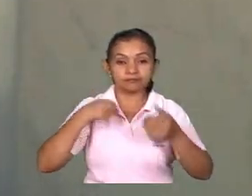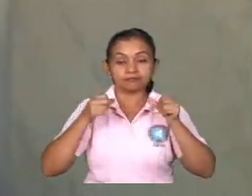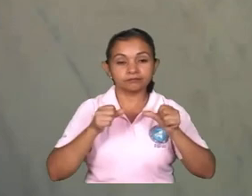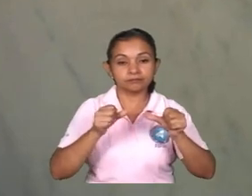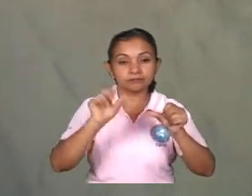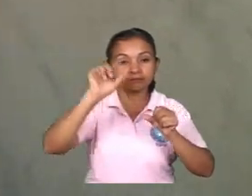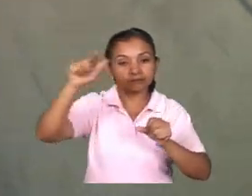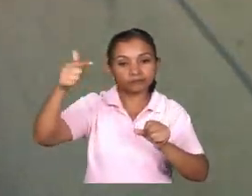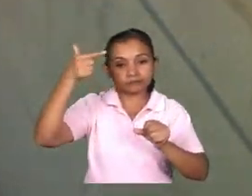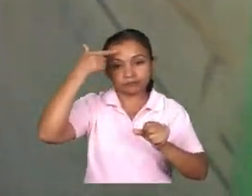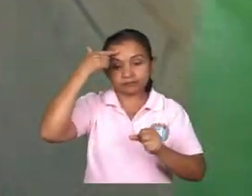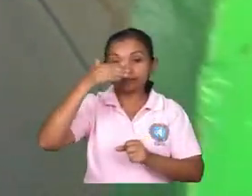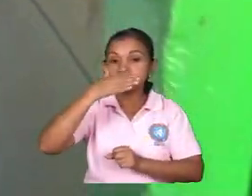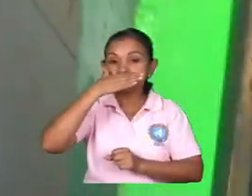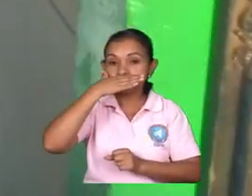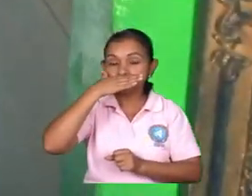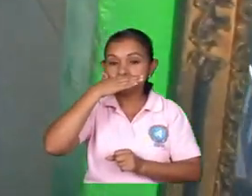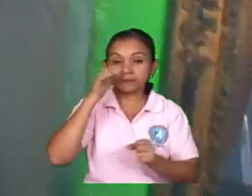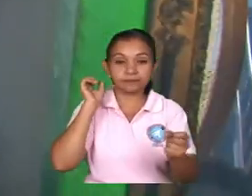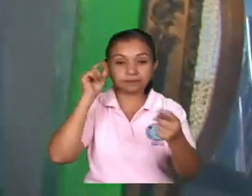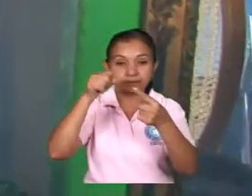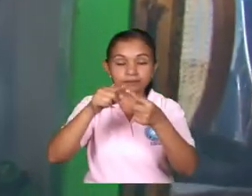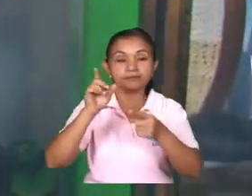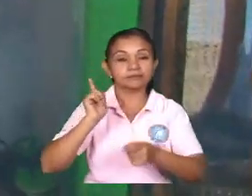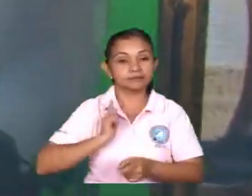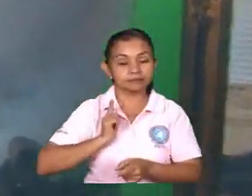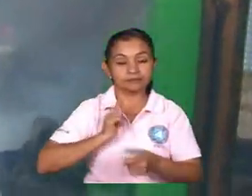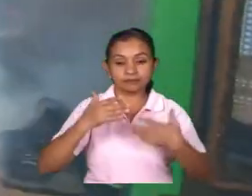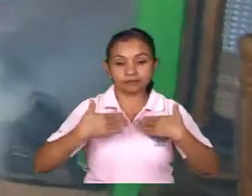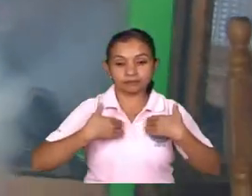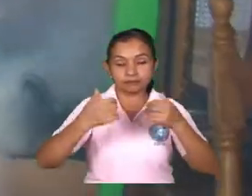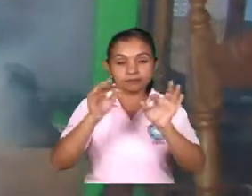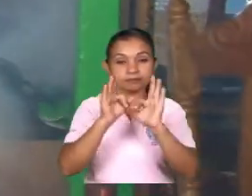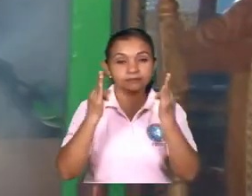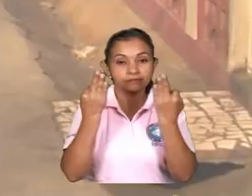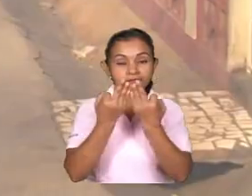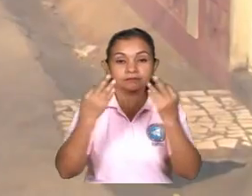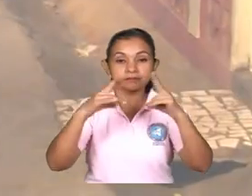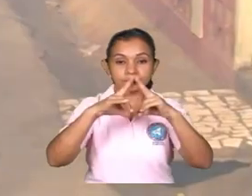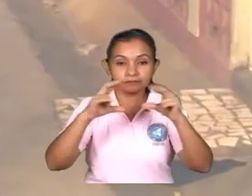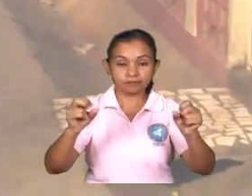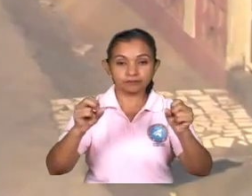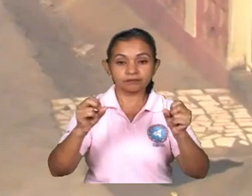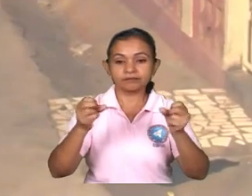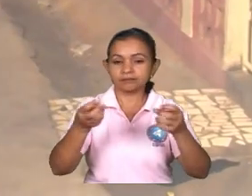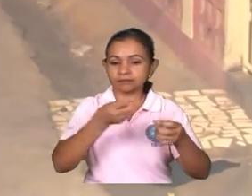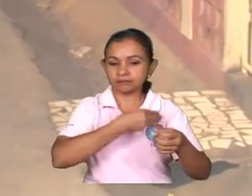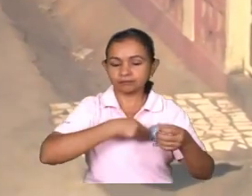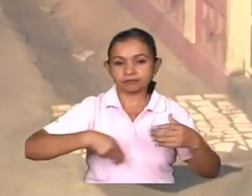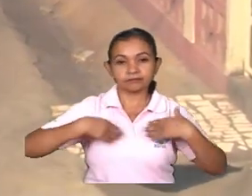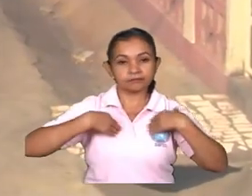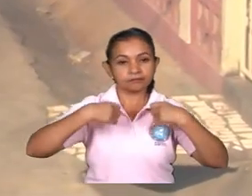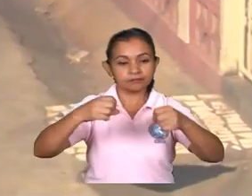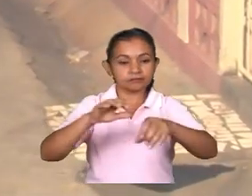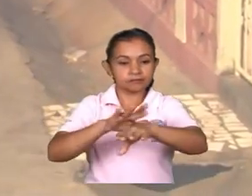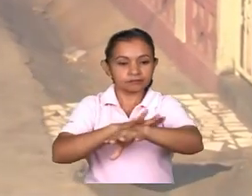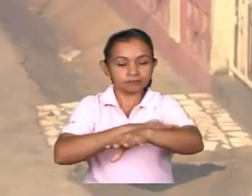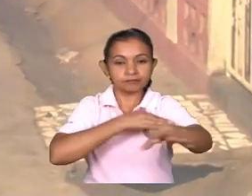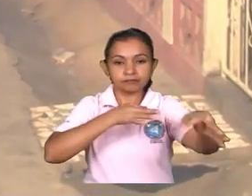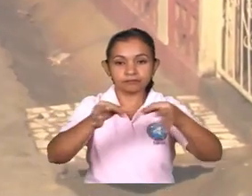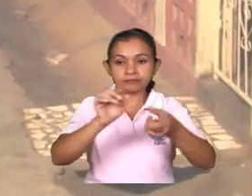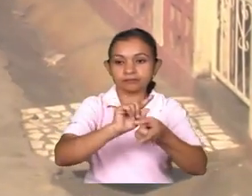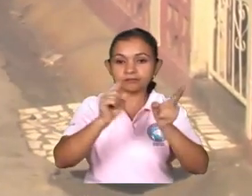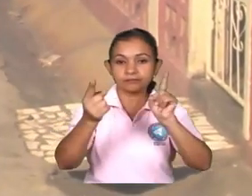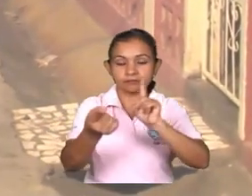prioritaria el gobierno sandinista, con el objetivo de garantizar la salud de las familias nicaragüenses. Además, el MINSA trabaja en la sensibilización y cambio